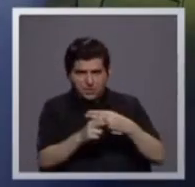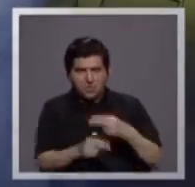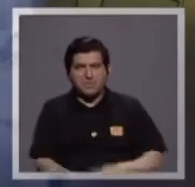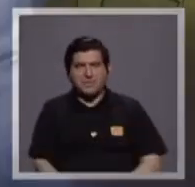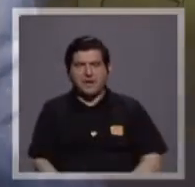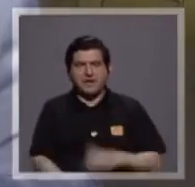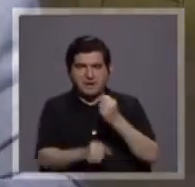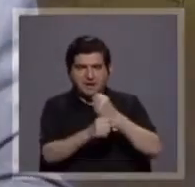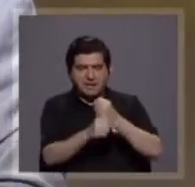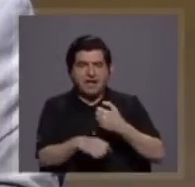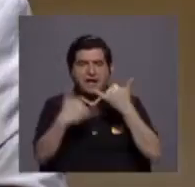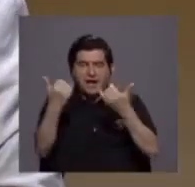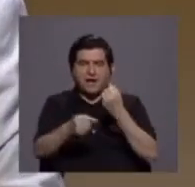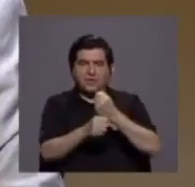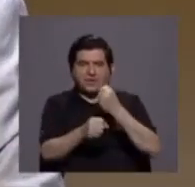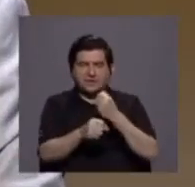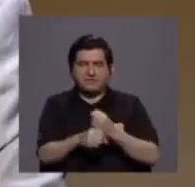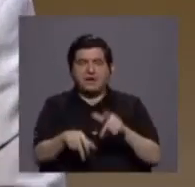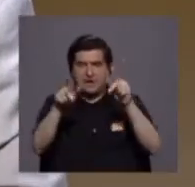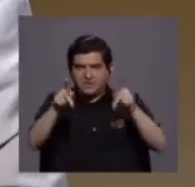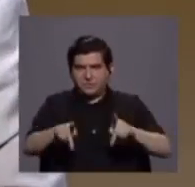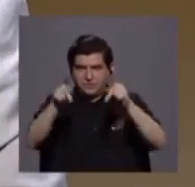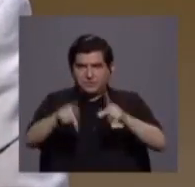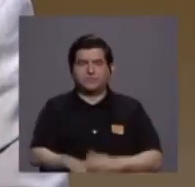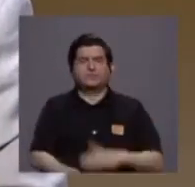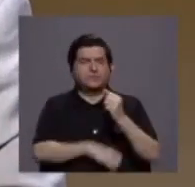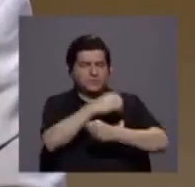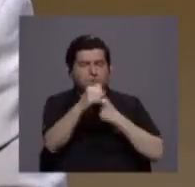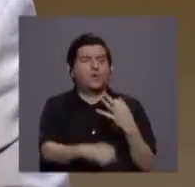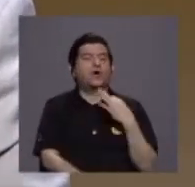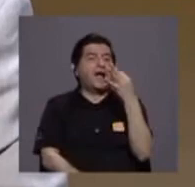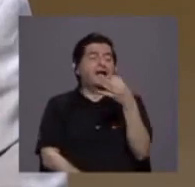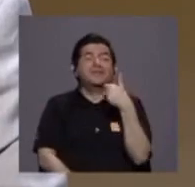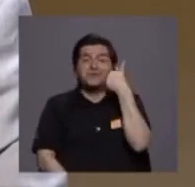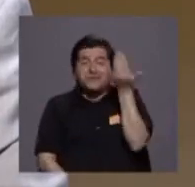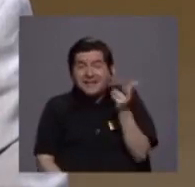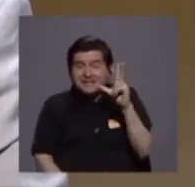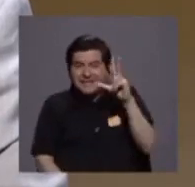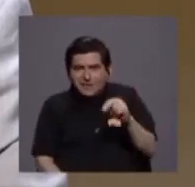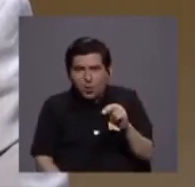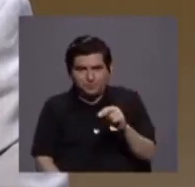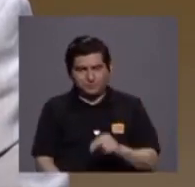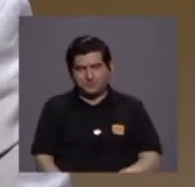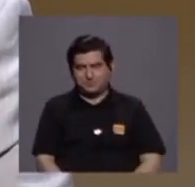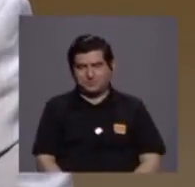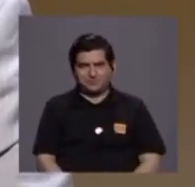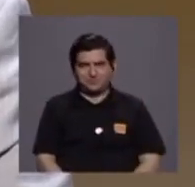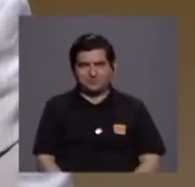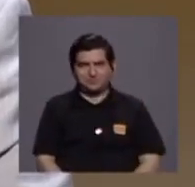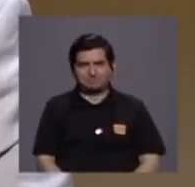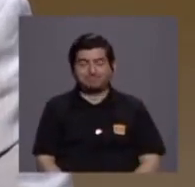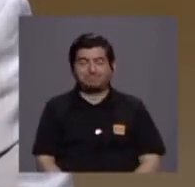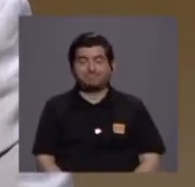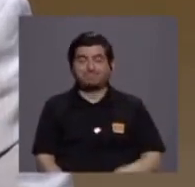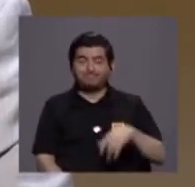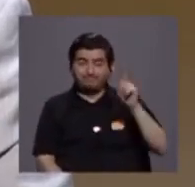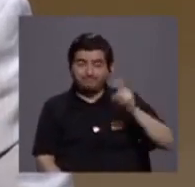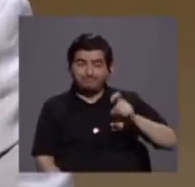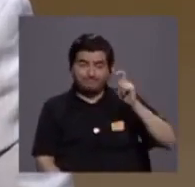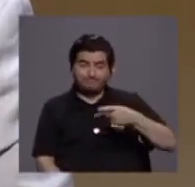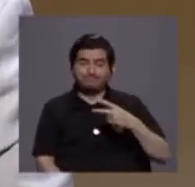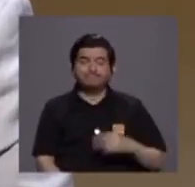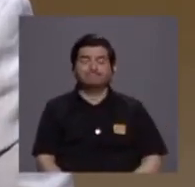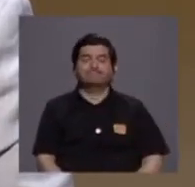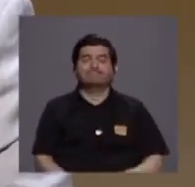como ahora que estoy trabajando con el personal, es los años que vienen no son fáciles. Entonces vamos a tener que ver